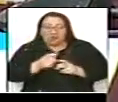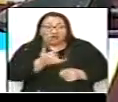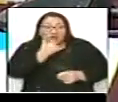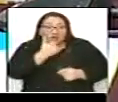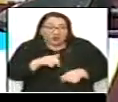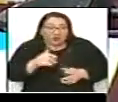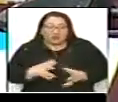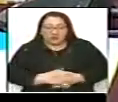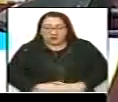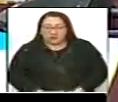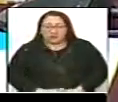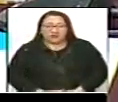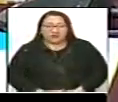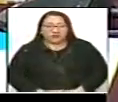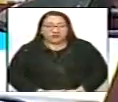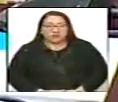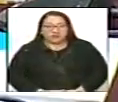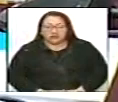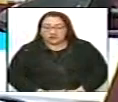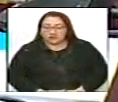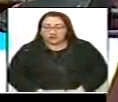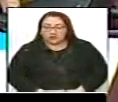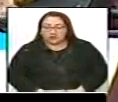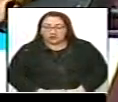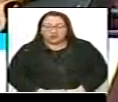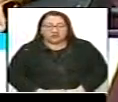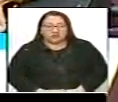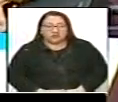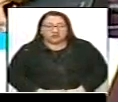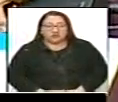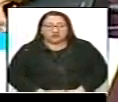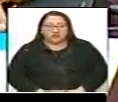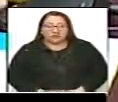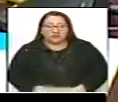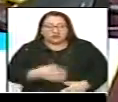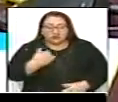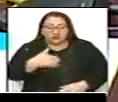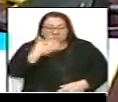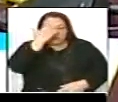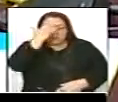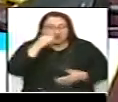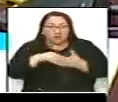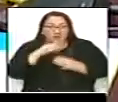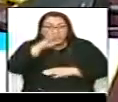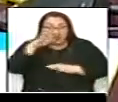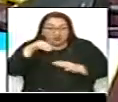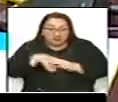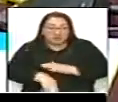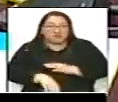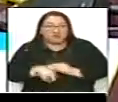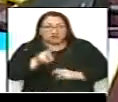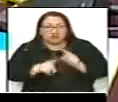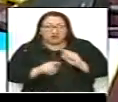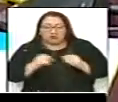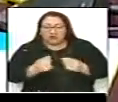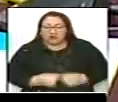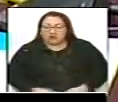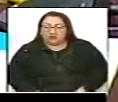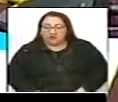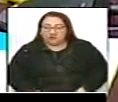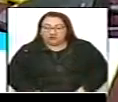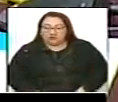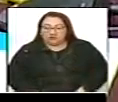acá. Pero ya sabemos hasta qué nivel de sótano han bajado algunas bancadas, ¿no?